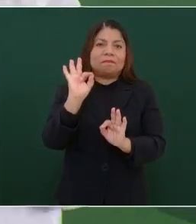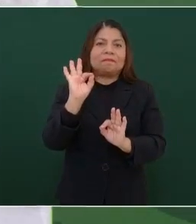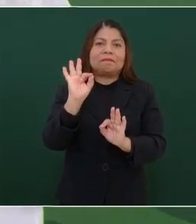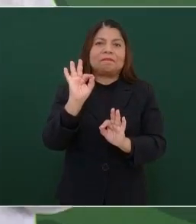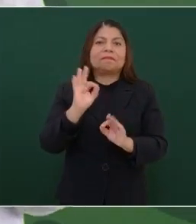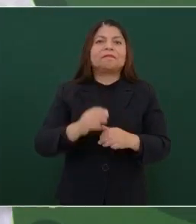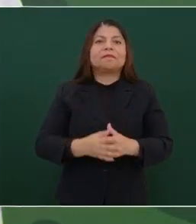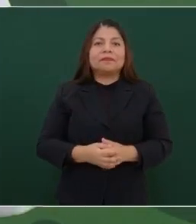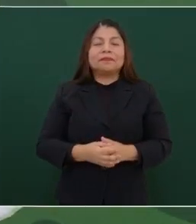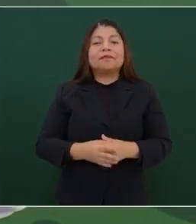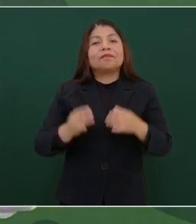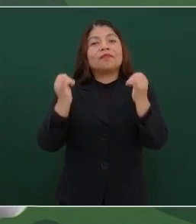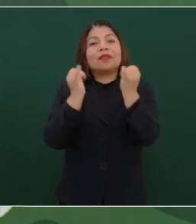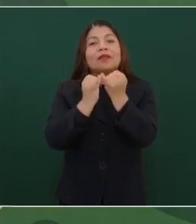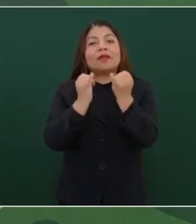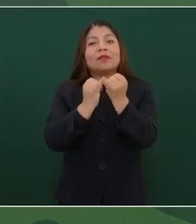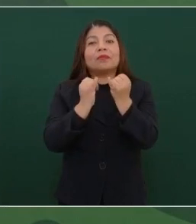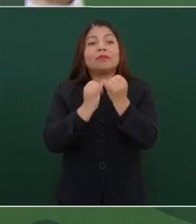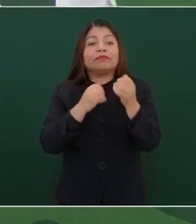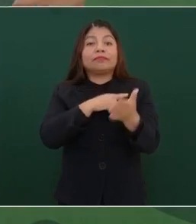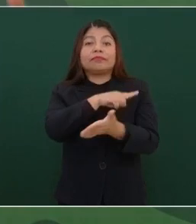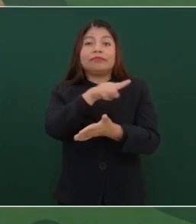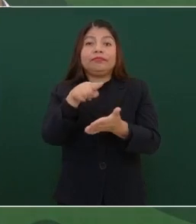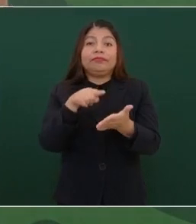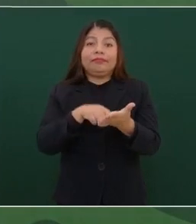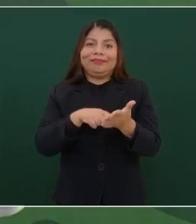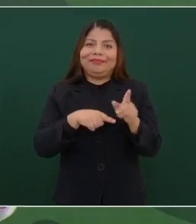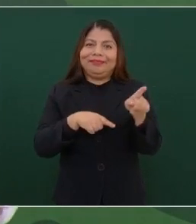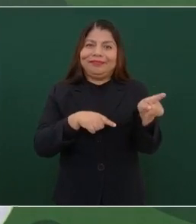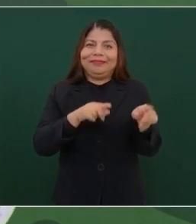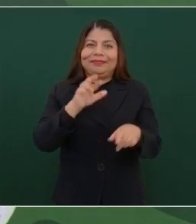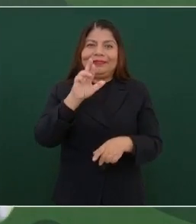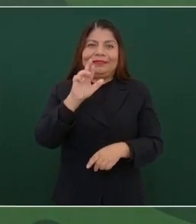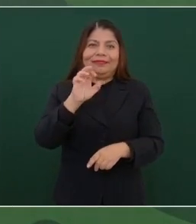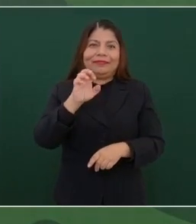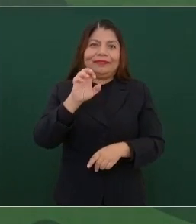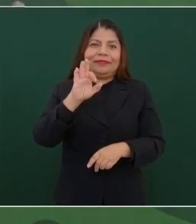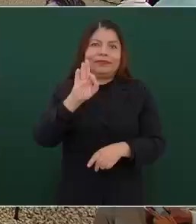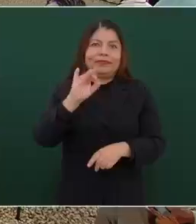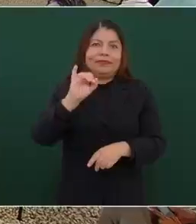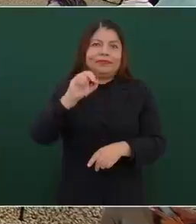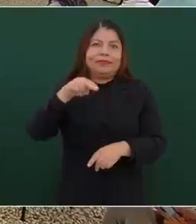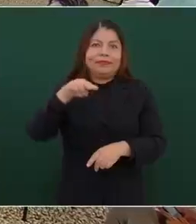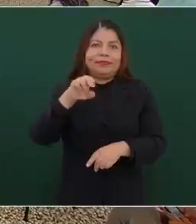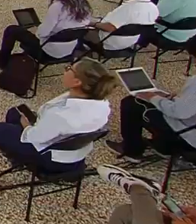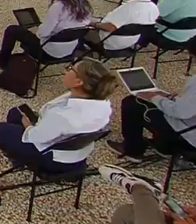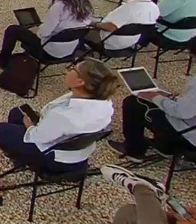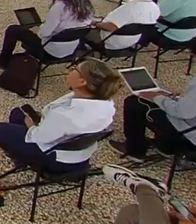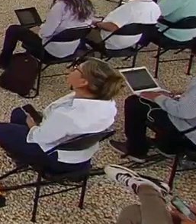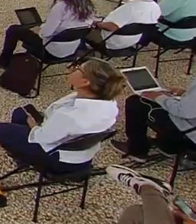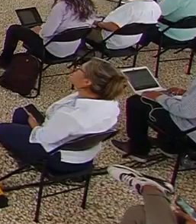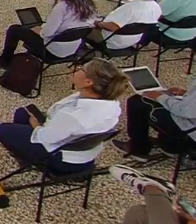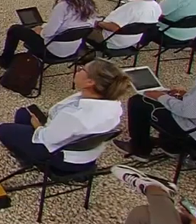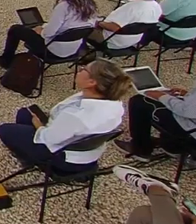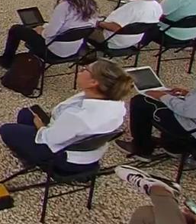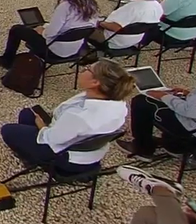se construye, la obra civil, pues hay que echarla a andar y lleva tiempo